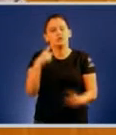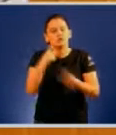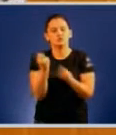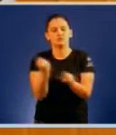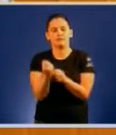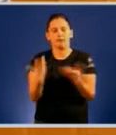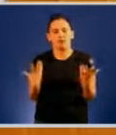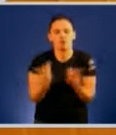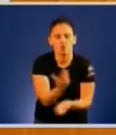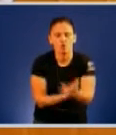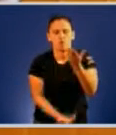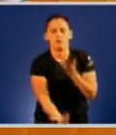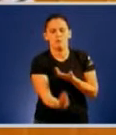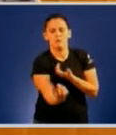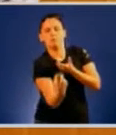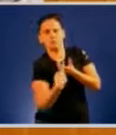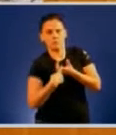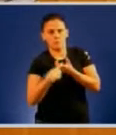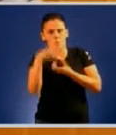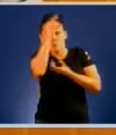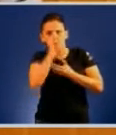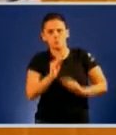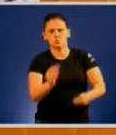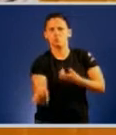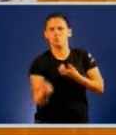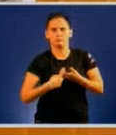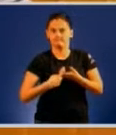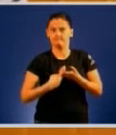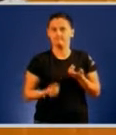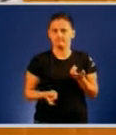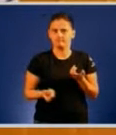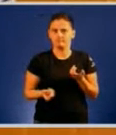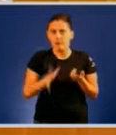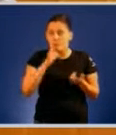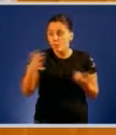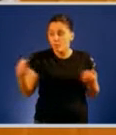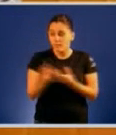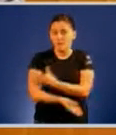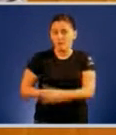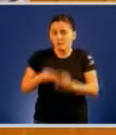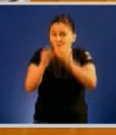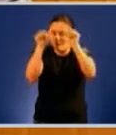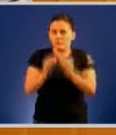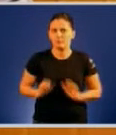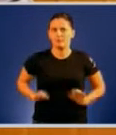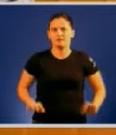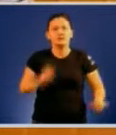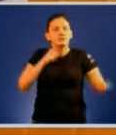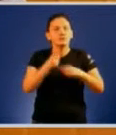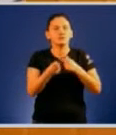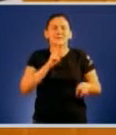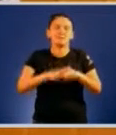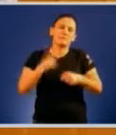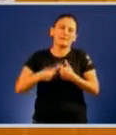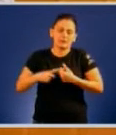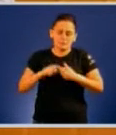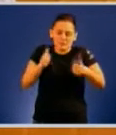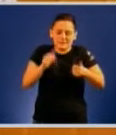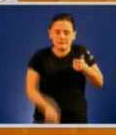codo e telos en conta nas tomas de decisións. Telos en conta, porque é como hai que facer o traballo participativo, desde